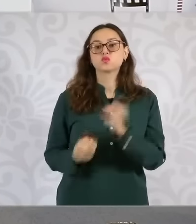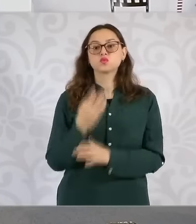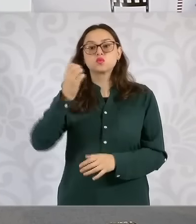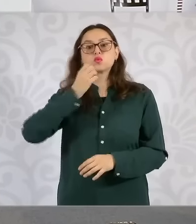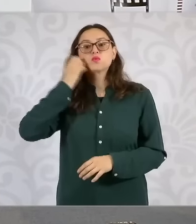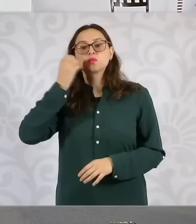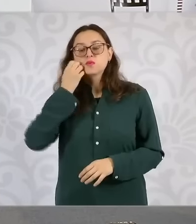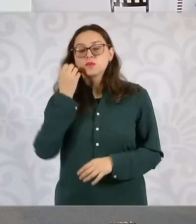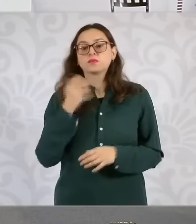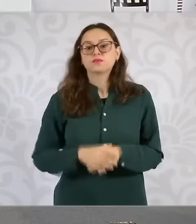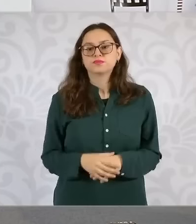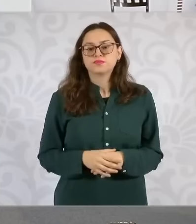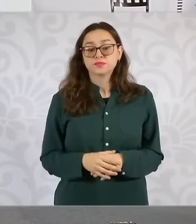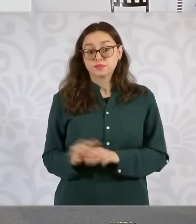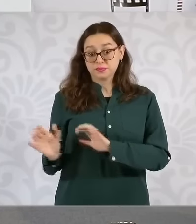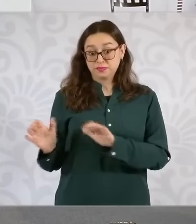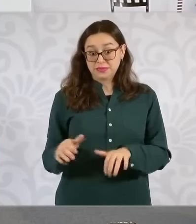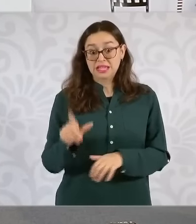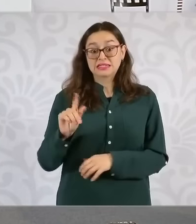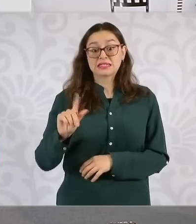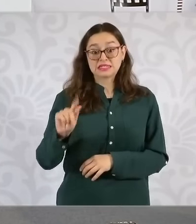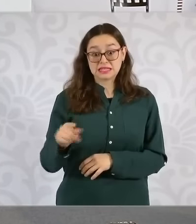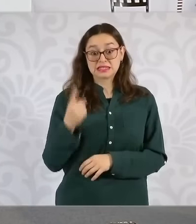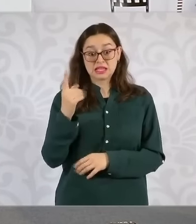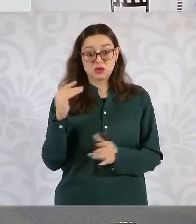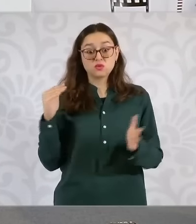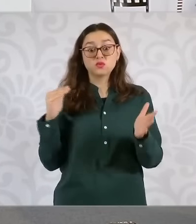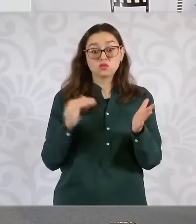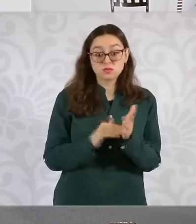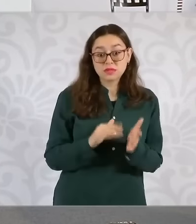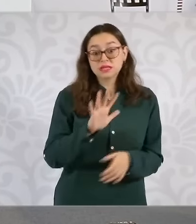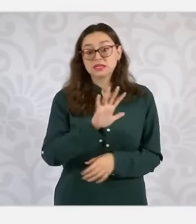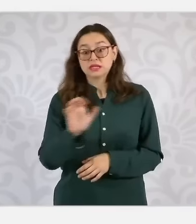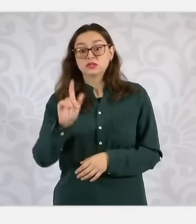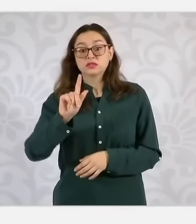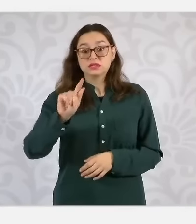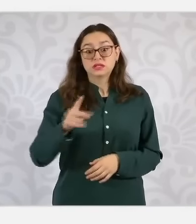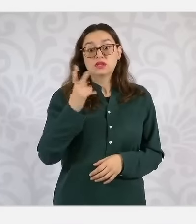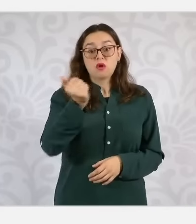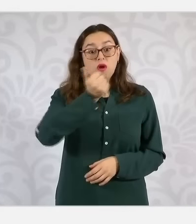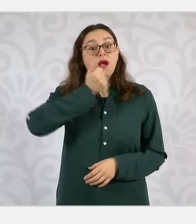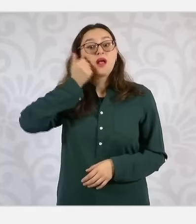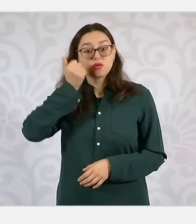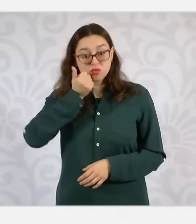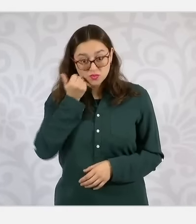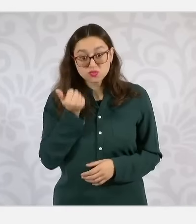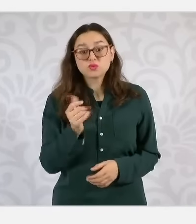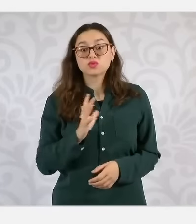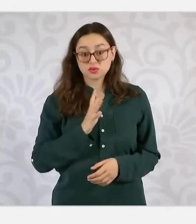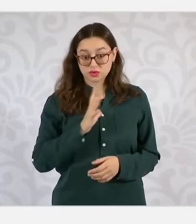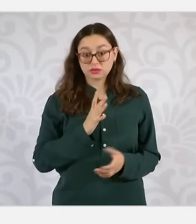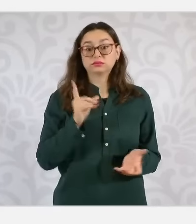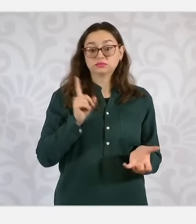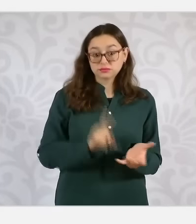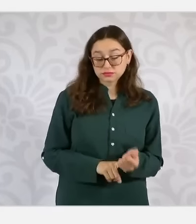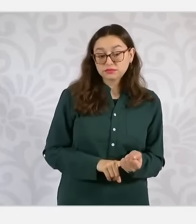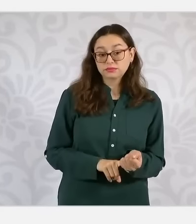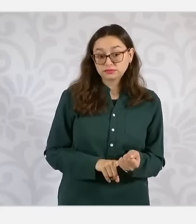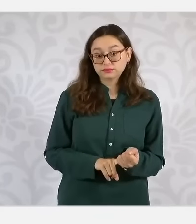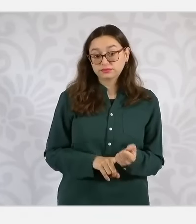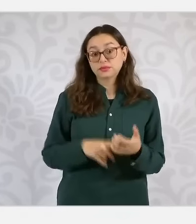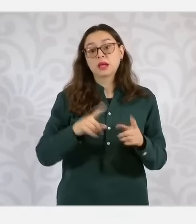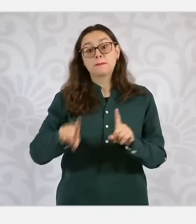71,000 estudiantes activos, 71,572 estudiantes activos en cursos, más